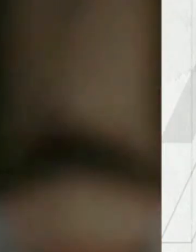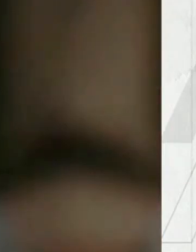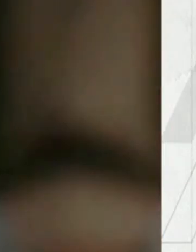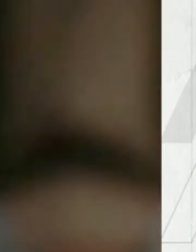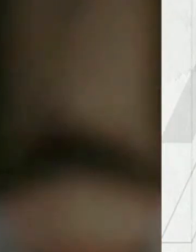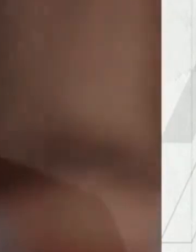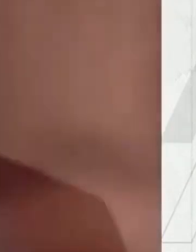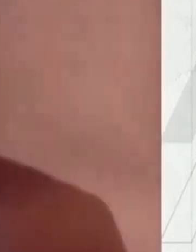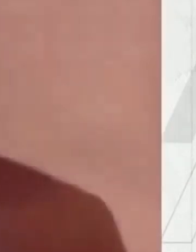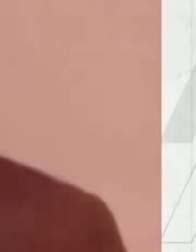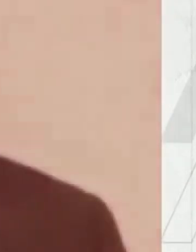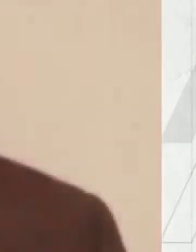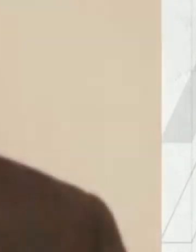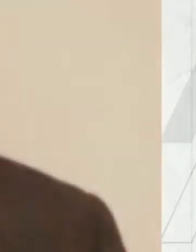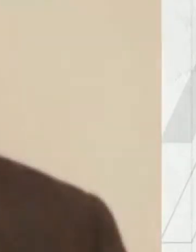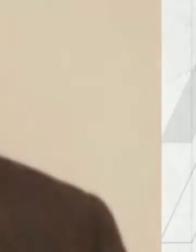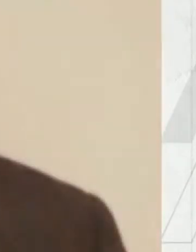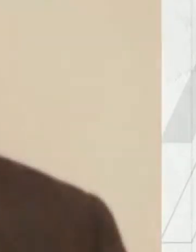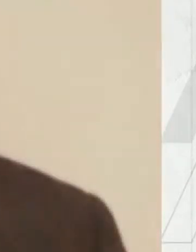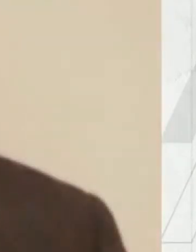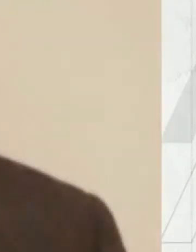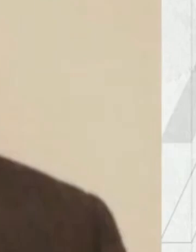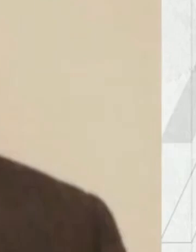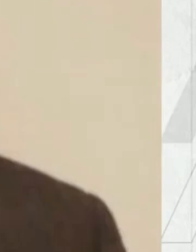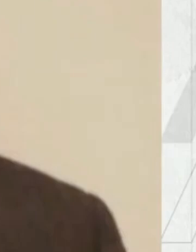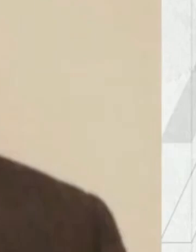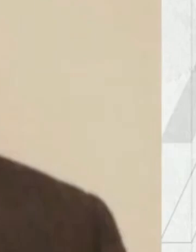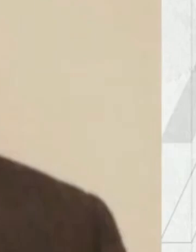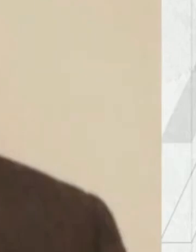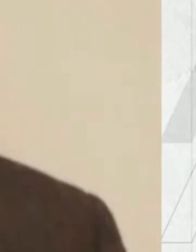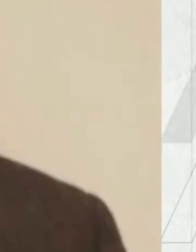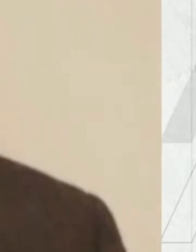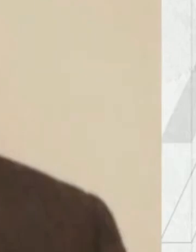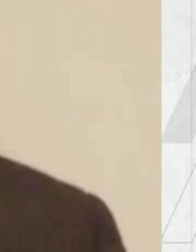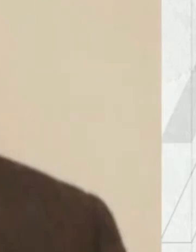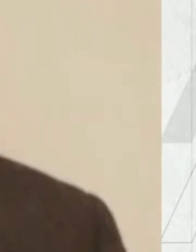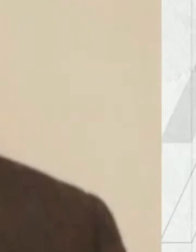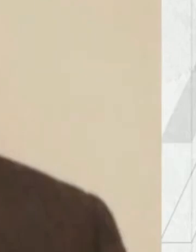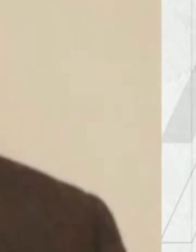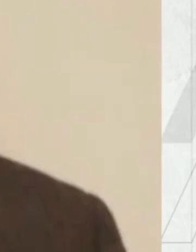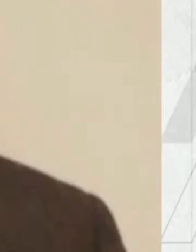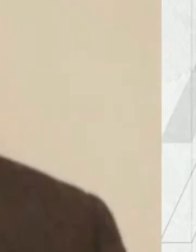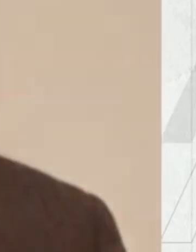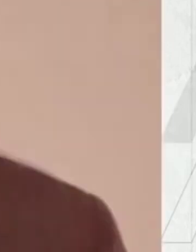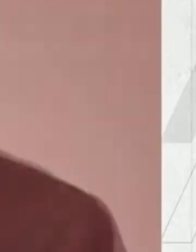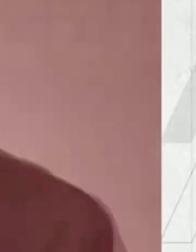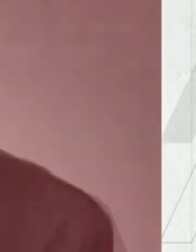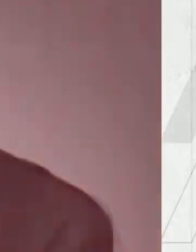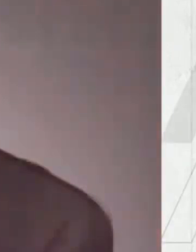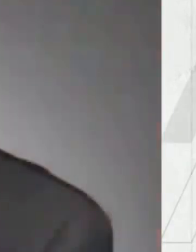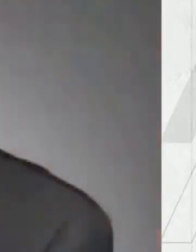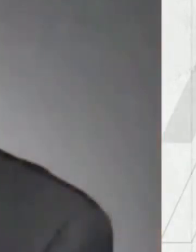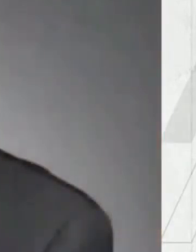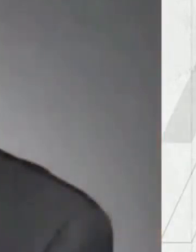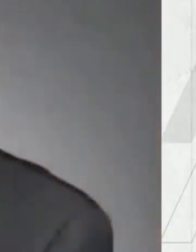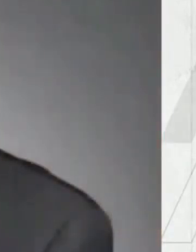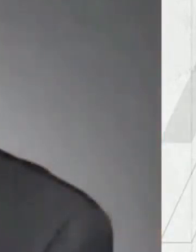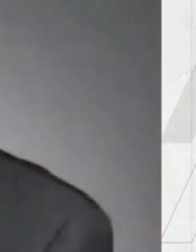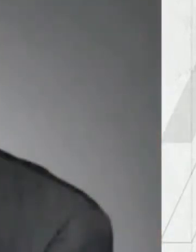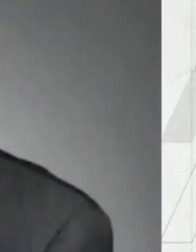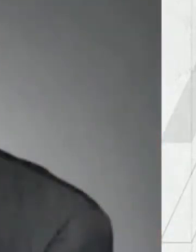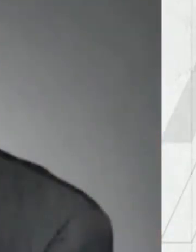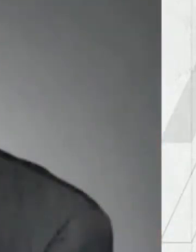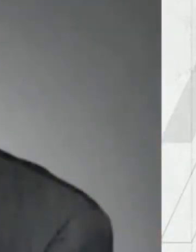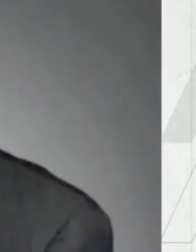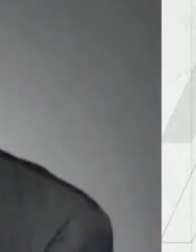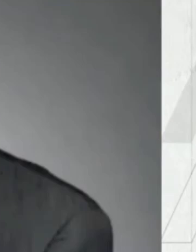más ni nada menos que lo que la propia Xóchitl le promete a todo el país. Un gobierno de